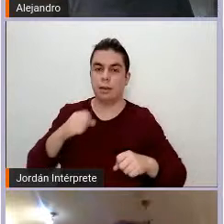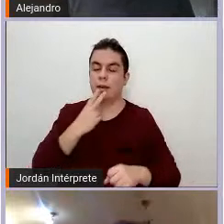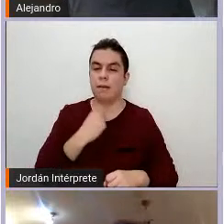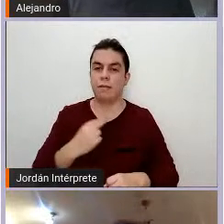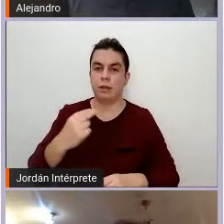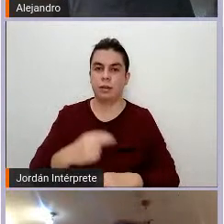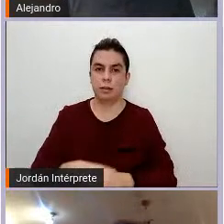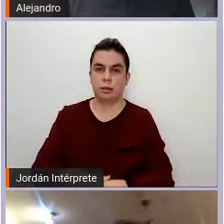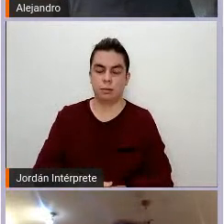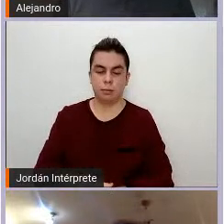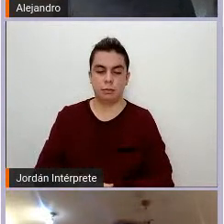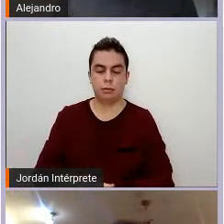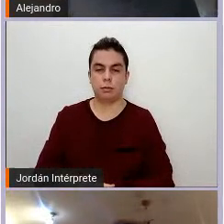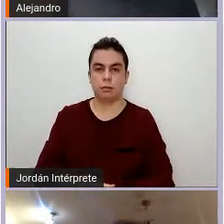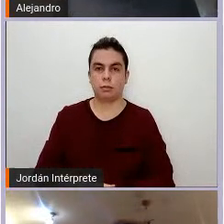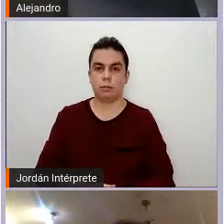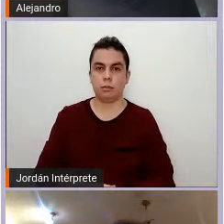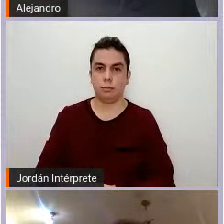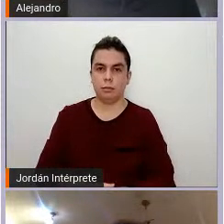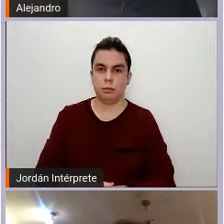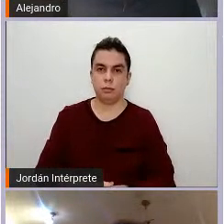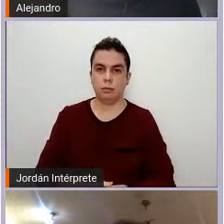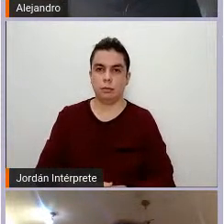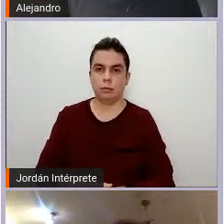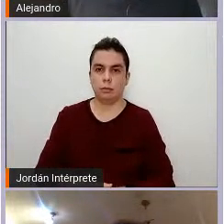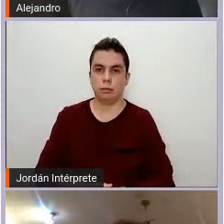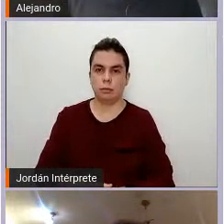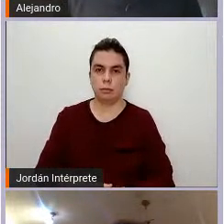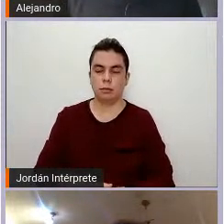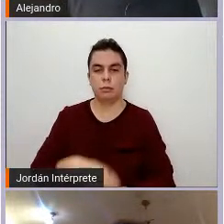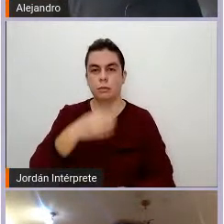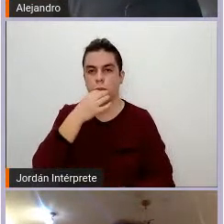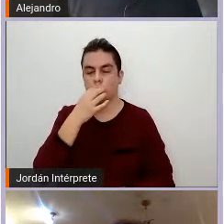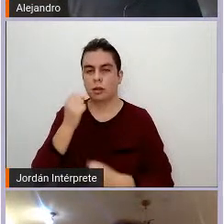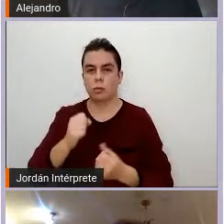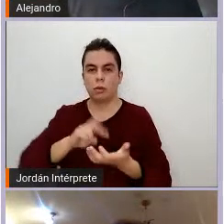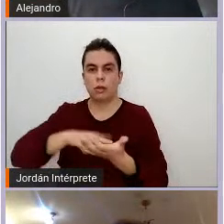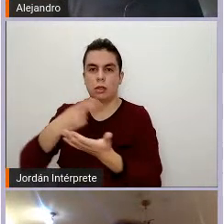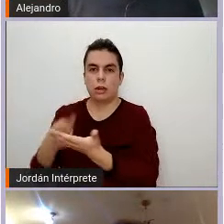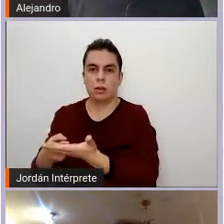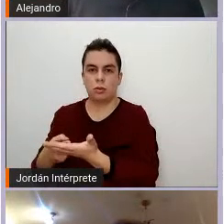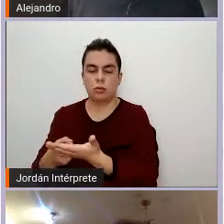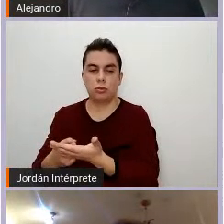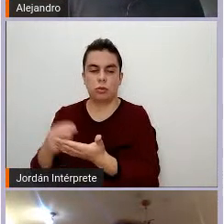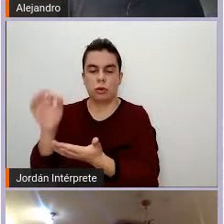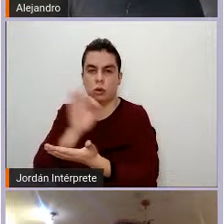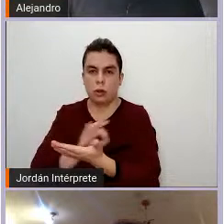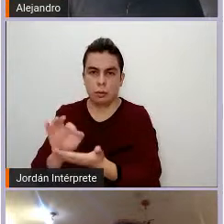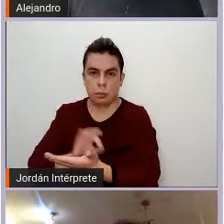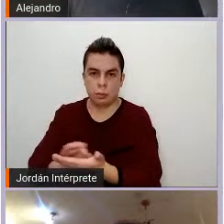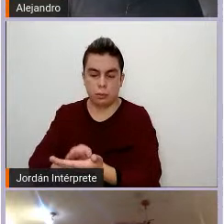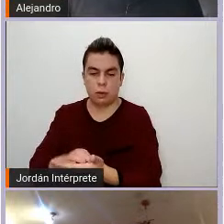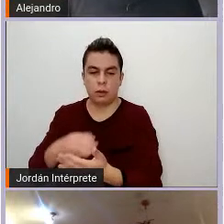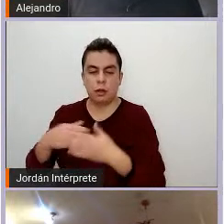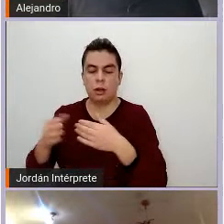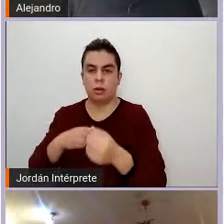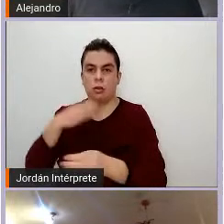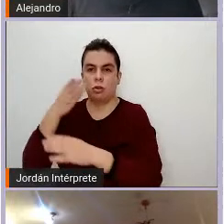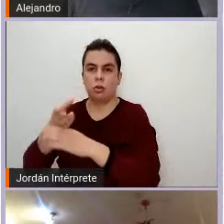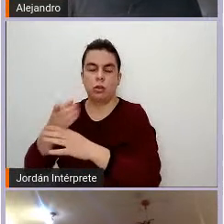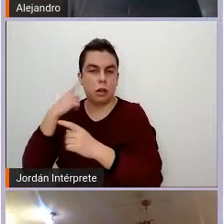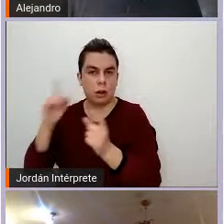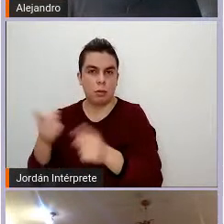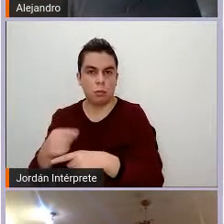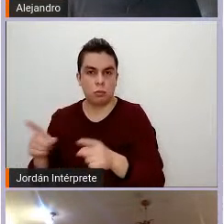Esto se puede interpretar como una traducción de la poética de los versos hacia los tonos musicales, que se puede visualizar